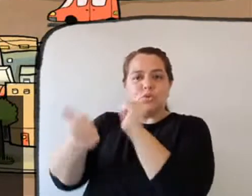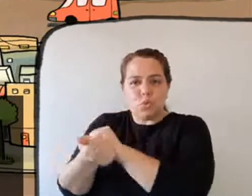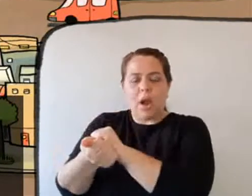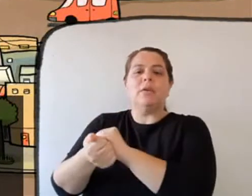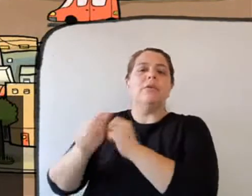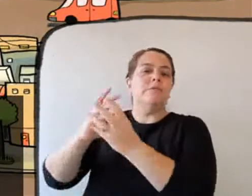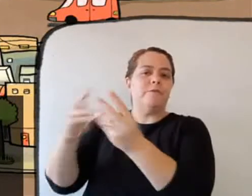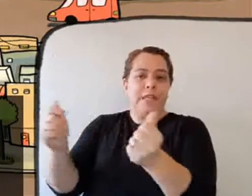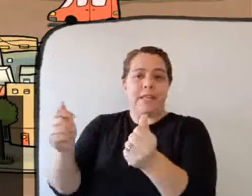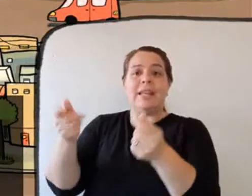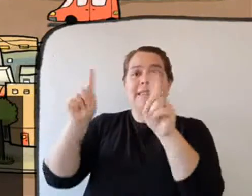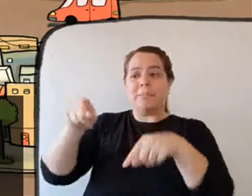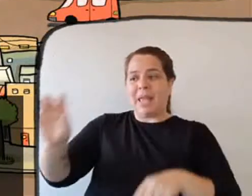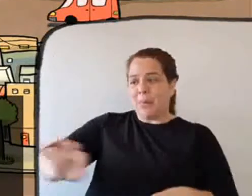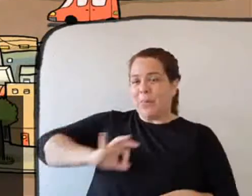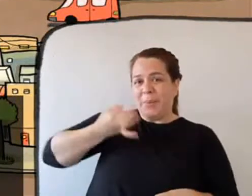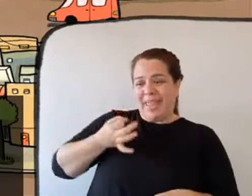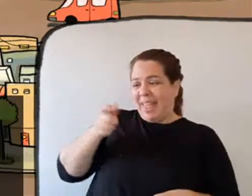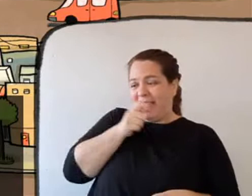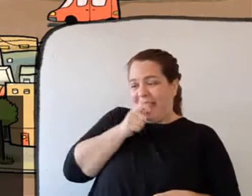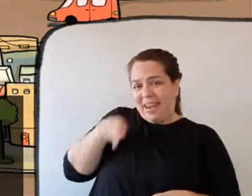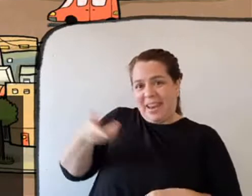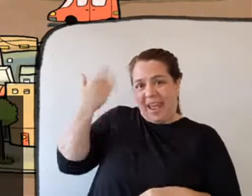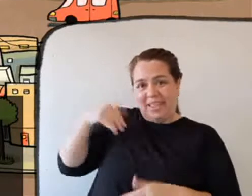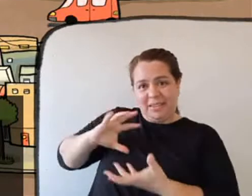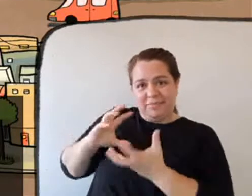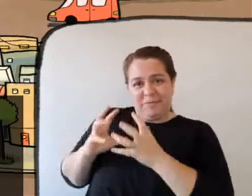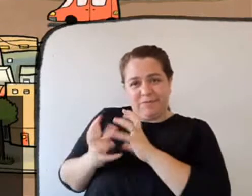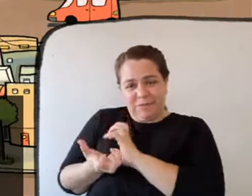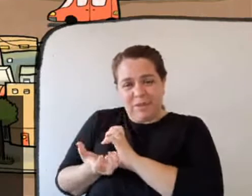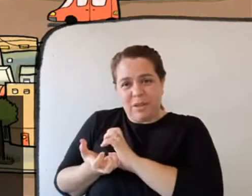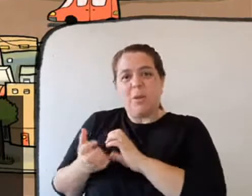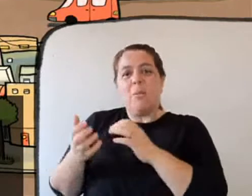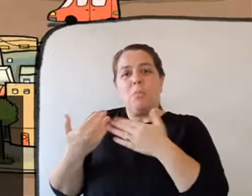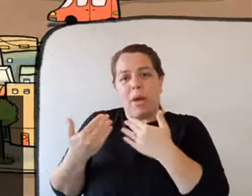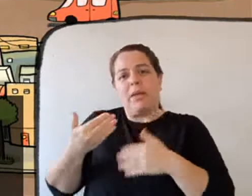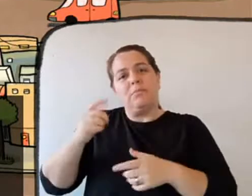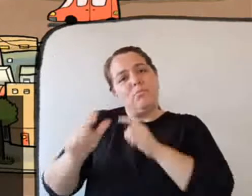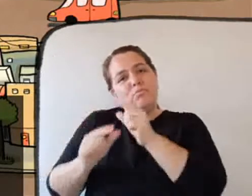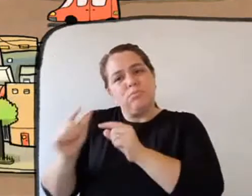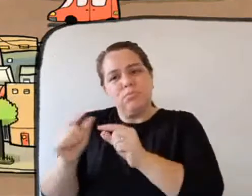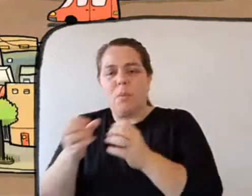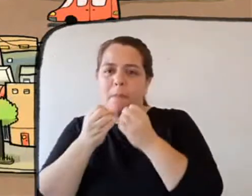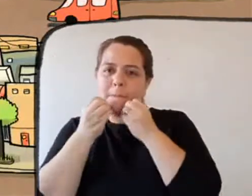estrategia para terminar con el abuso sexual y genera un escenario donde la reparación es posible.